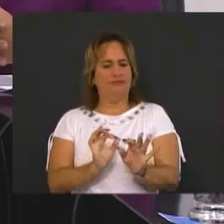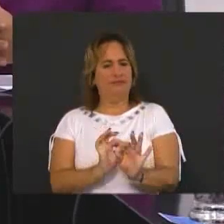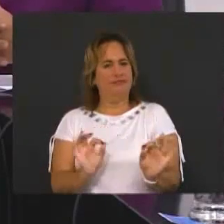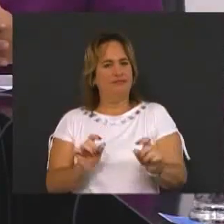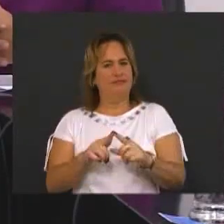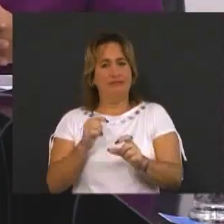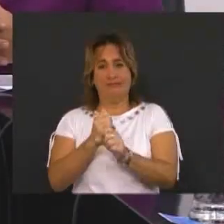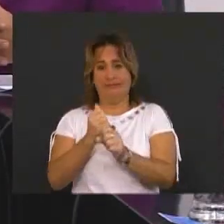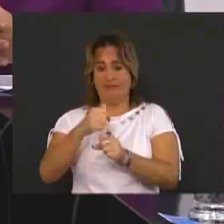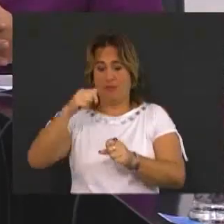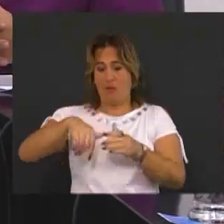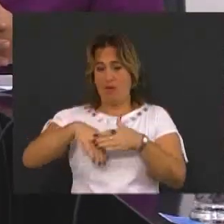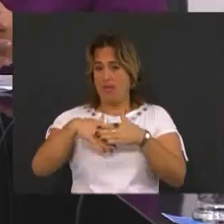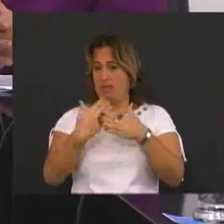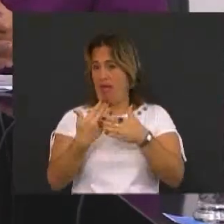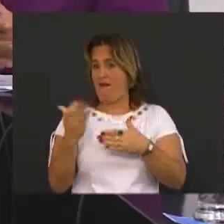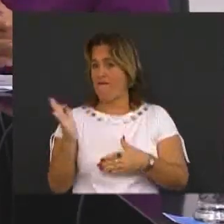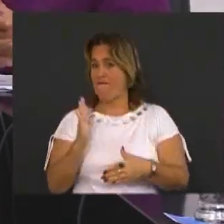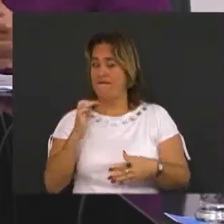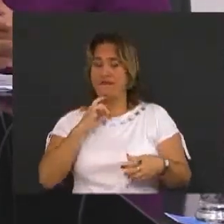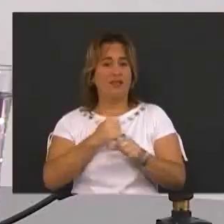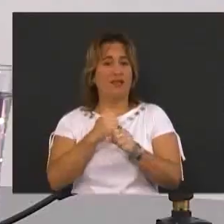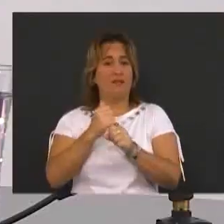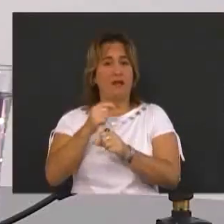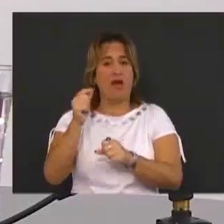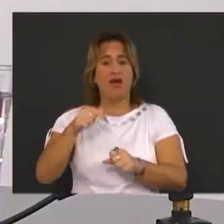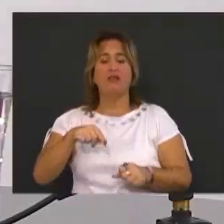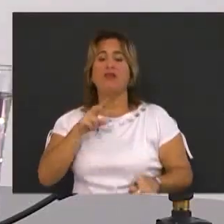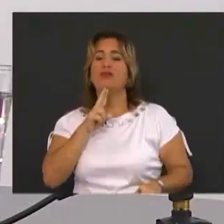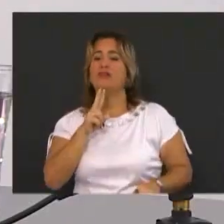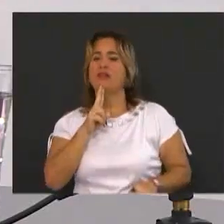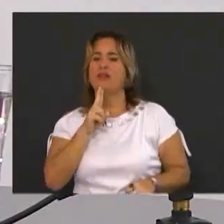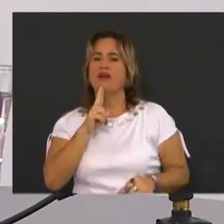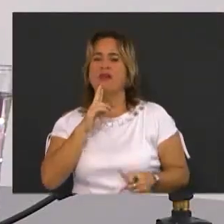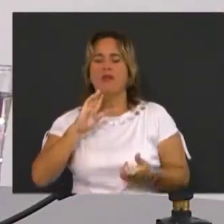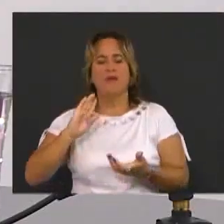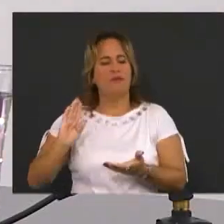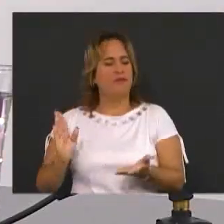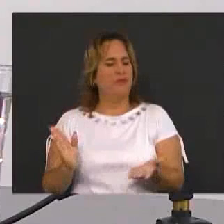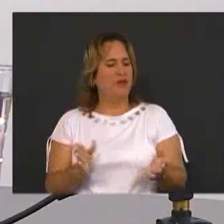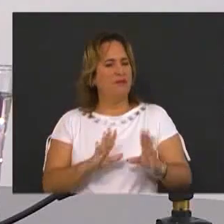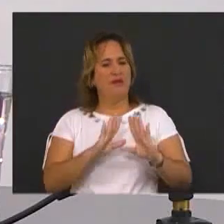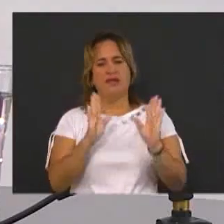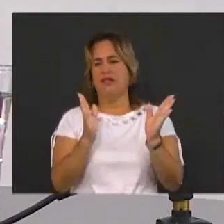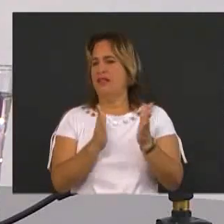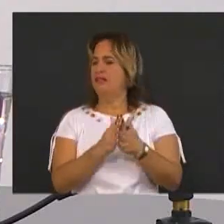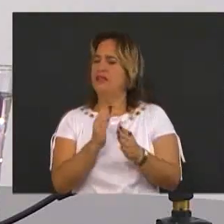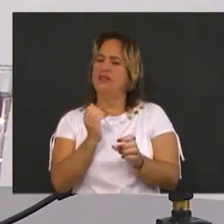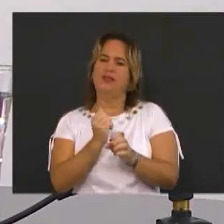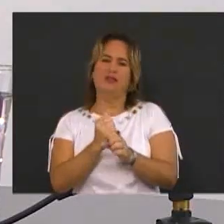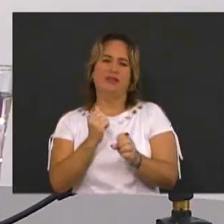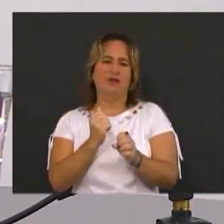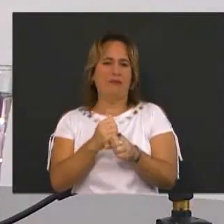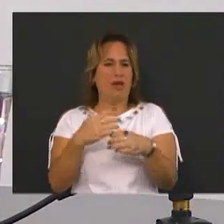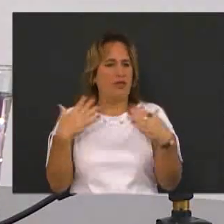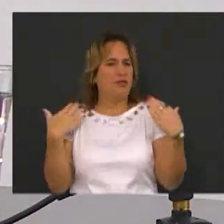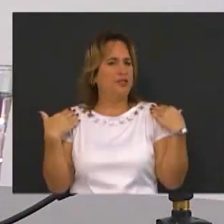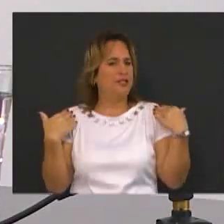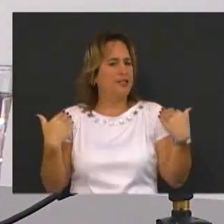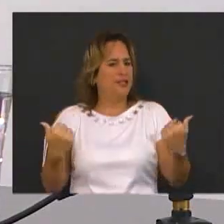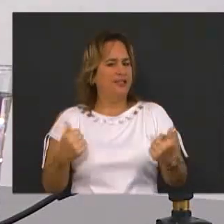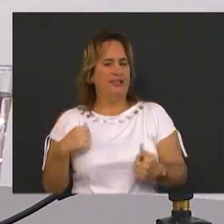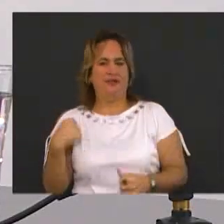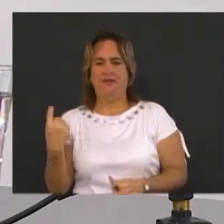los temas surgidos desde las redacciones informativas, como de la agenda pública. Para ello es importante la